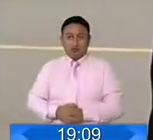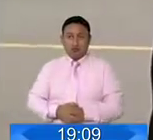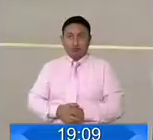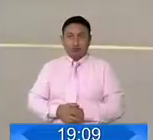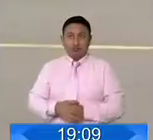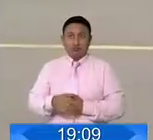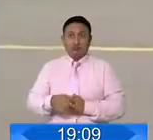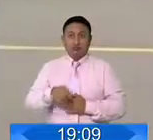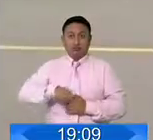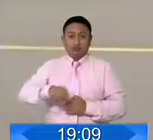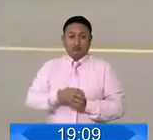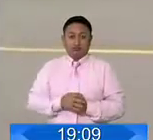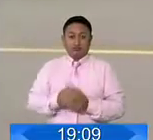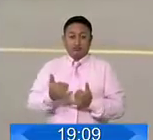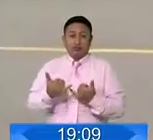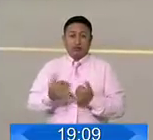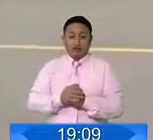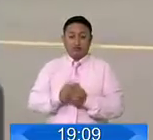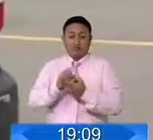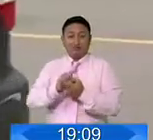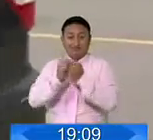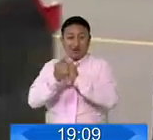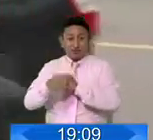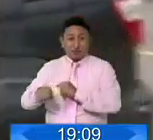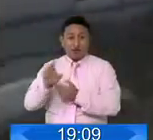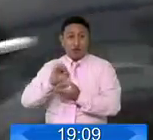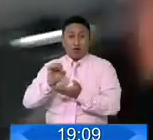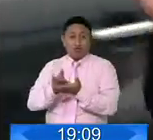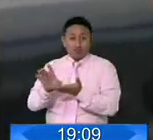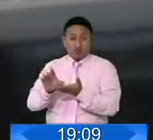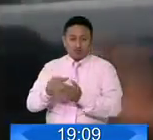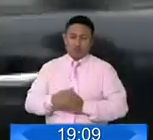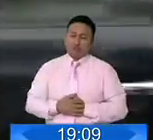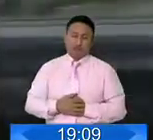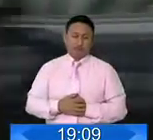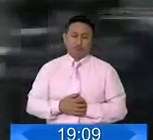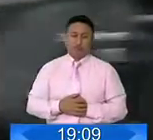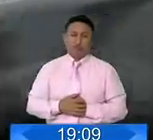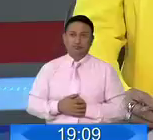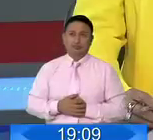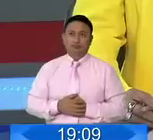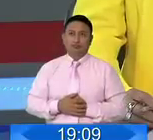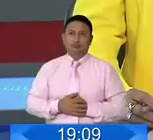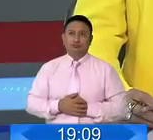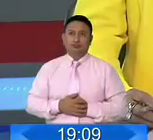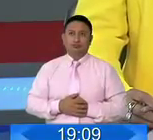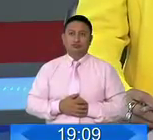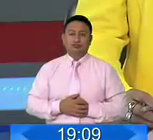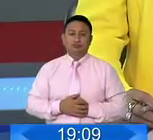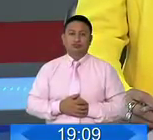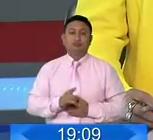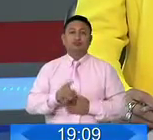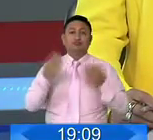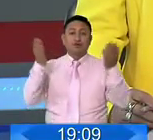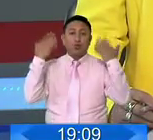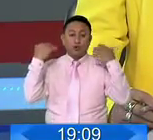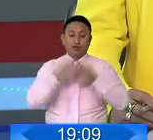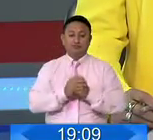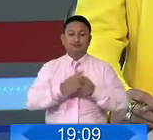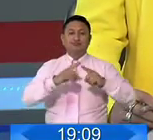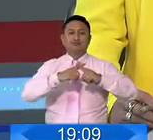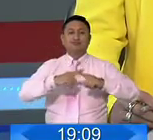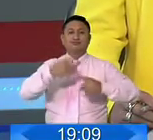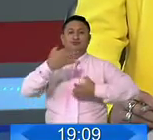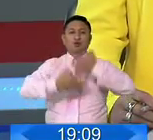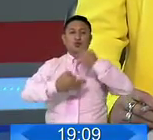darse con el fuero de la transición, informó Jorge Escobar. En Guayaquil, el ex juez